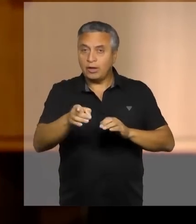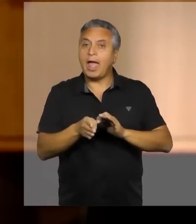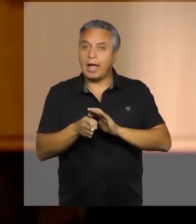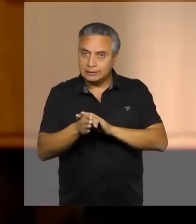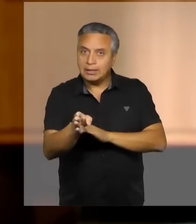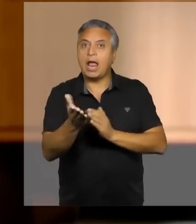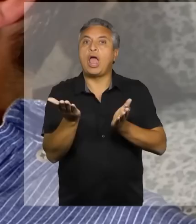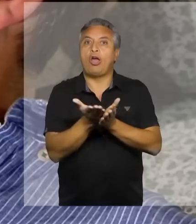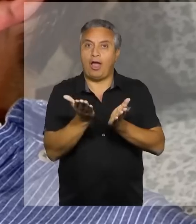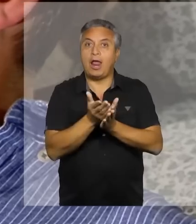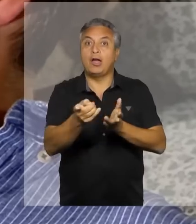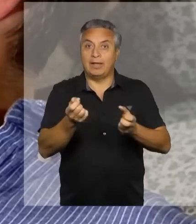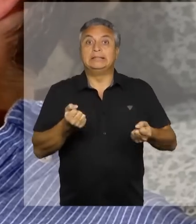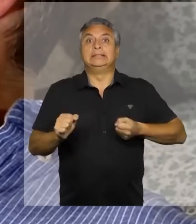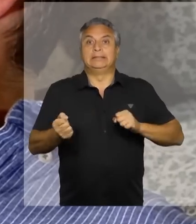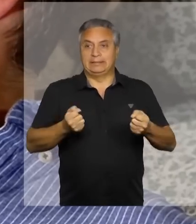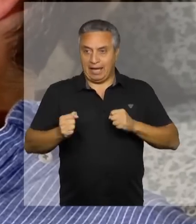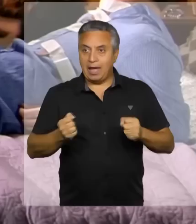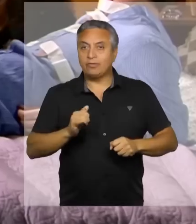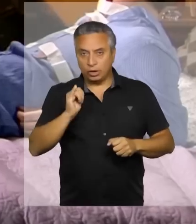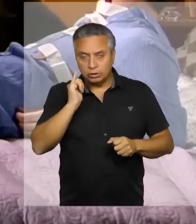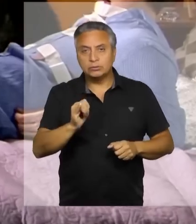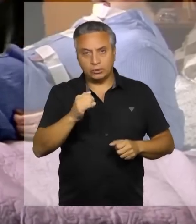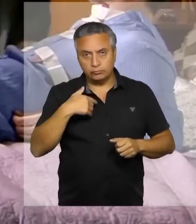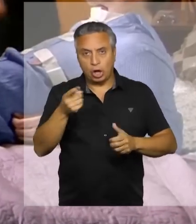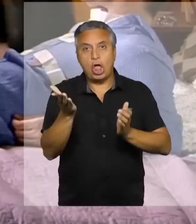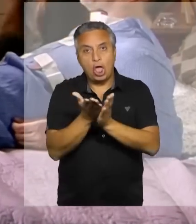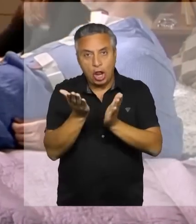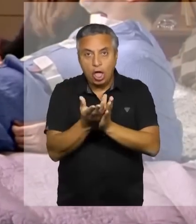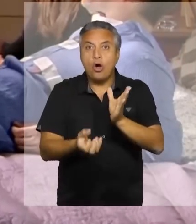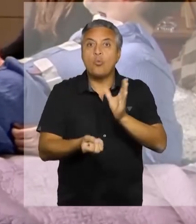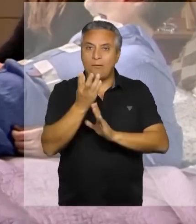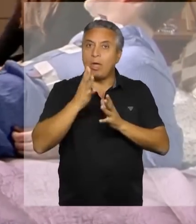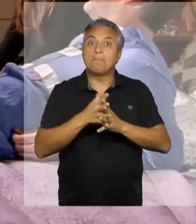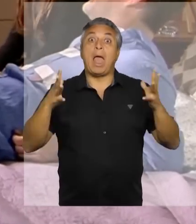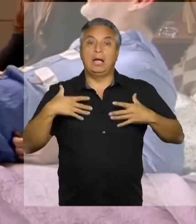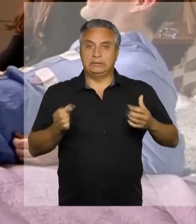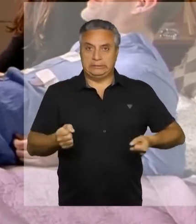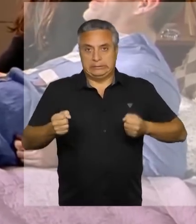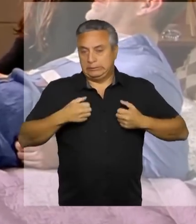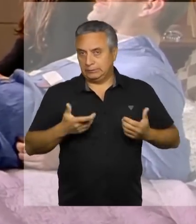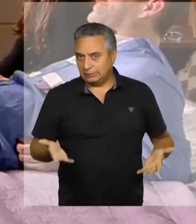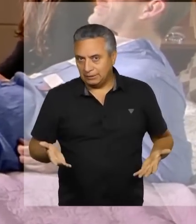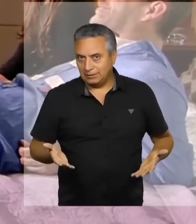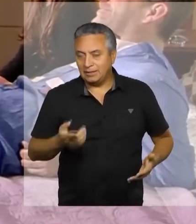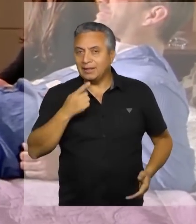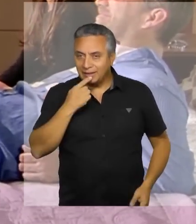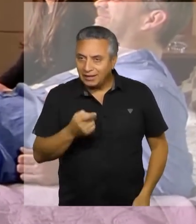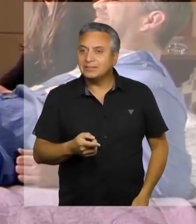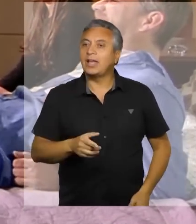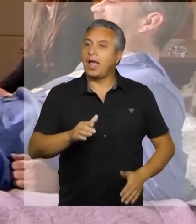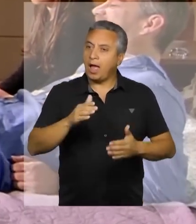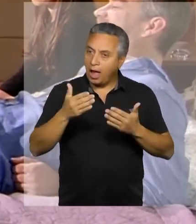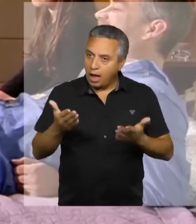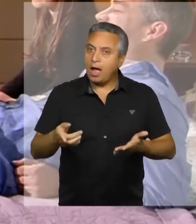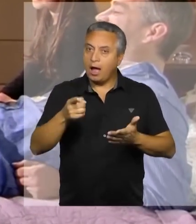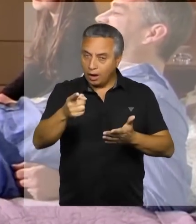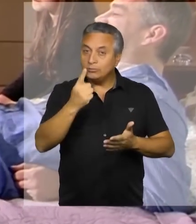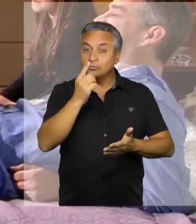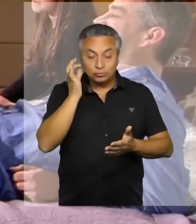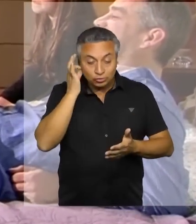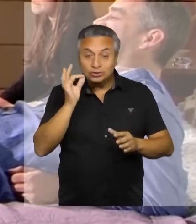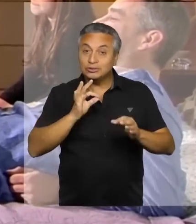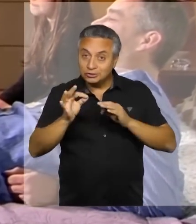eso da nervio, ¿no? Sí, aparte que es un colegio nuevo y más estrés todavía. Ah, entonces parece que hay una